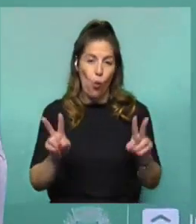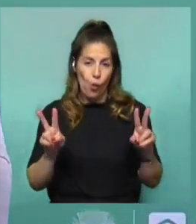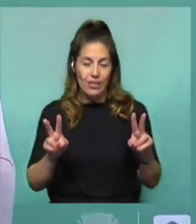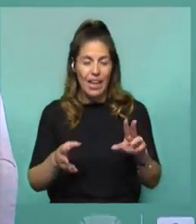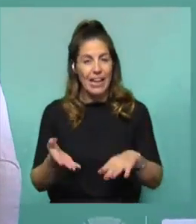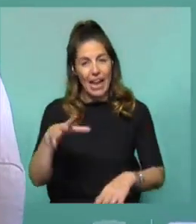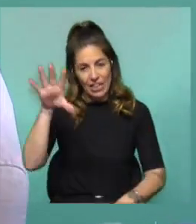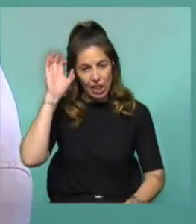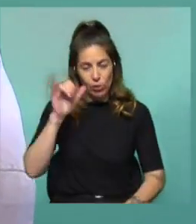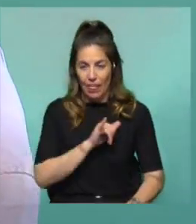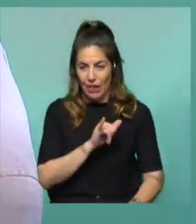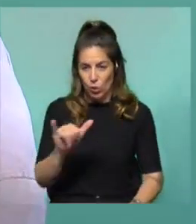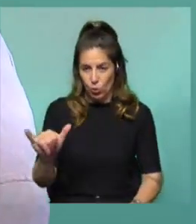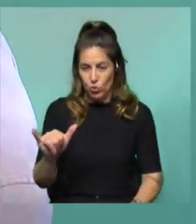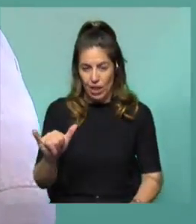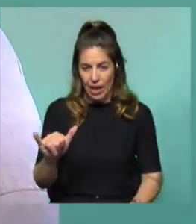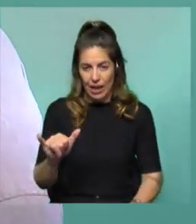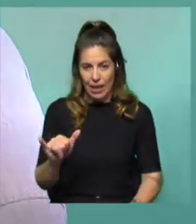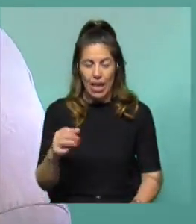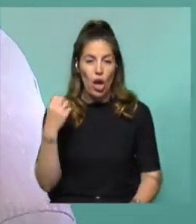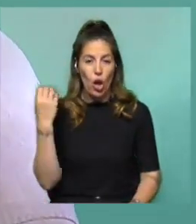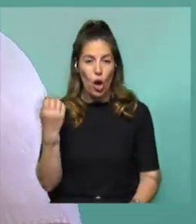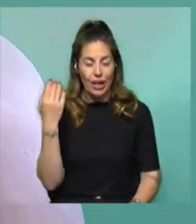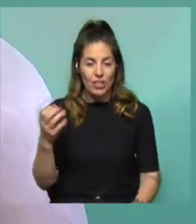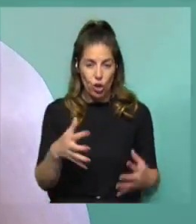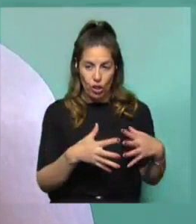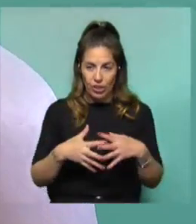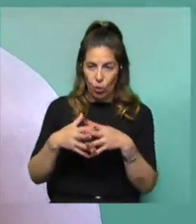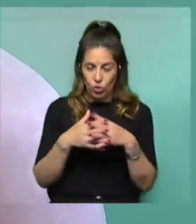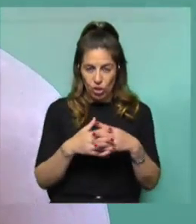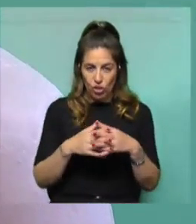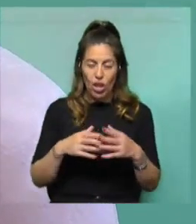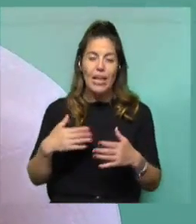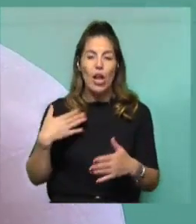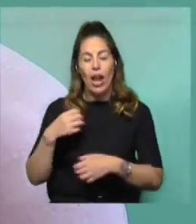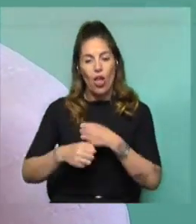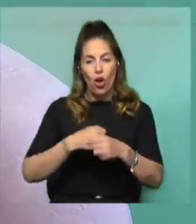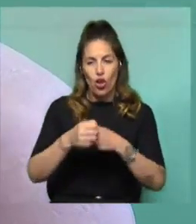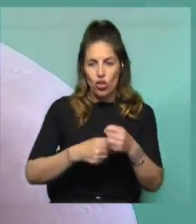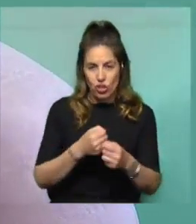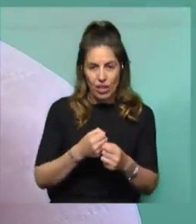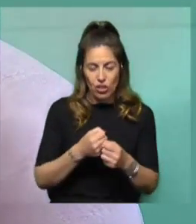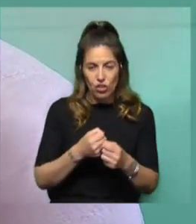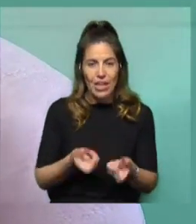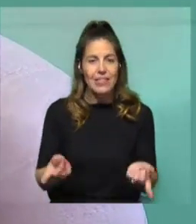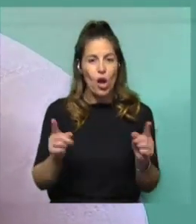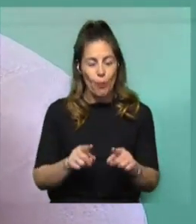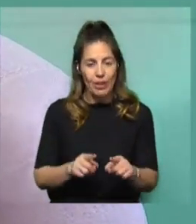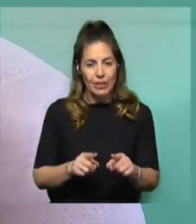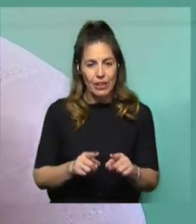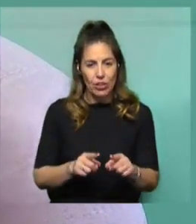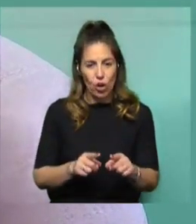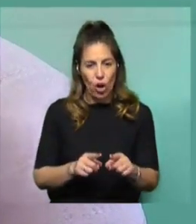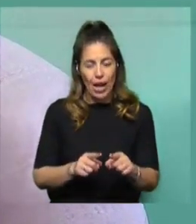aquella recordada denuncia ante el Congreso estadounidense, y a lo largo de los años se ha convertido en emisaria de las violaciones,